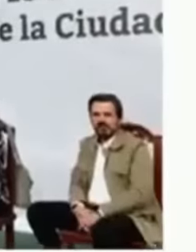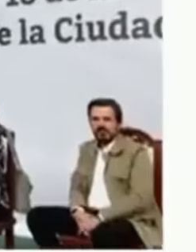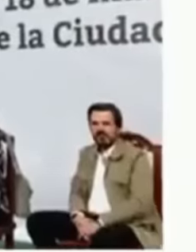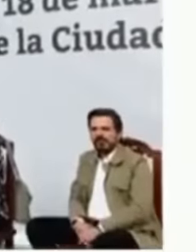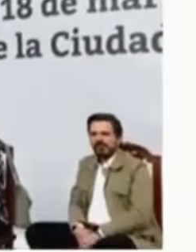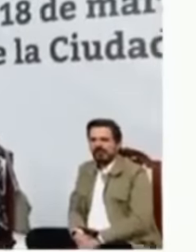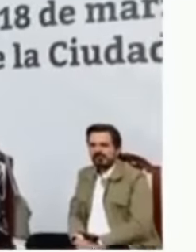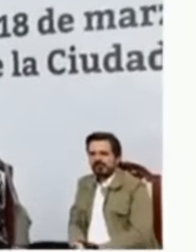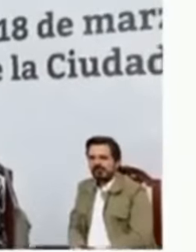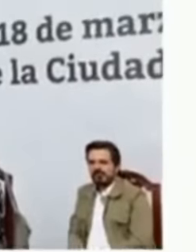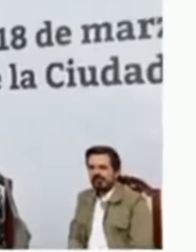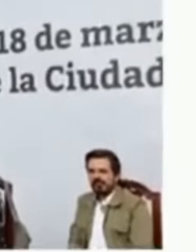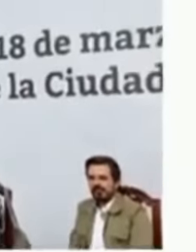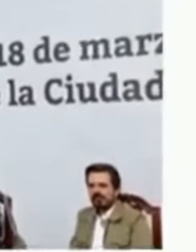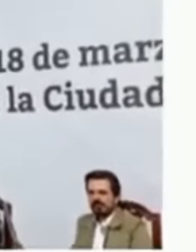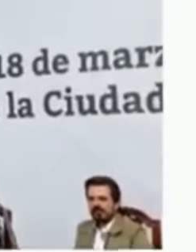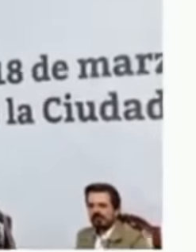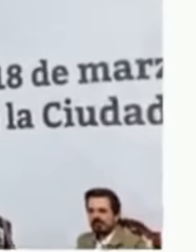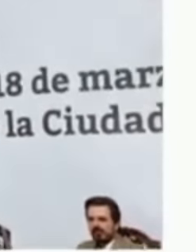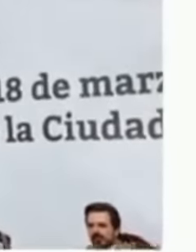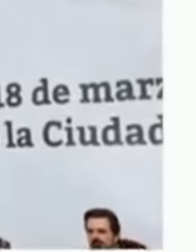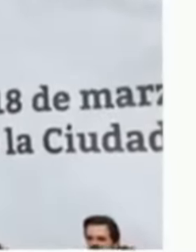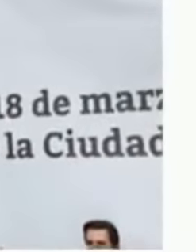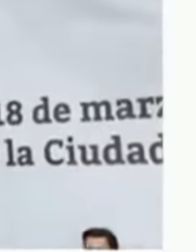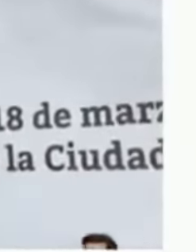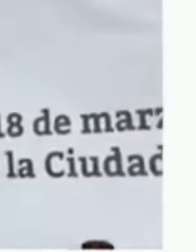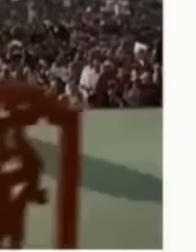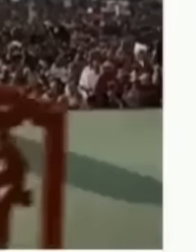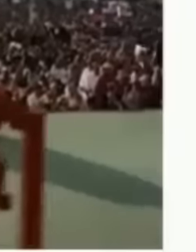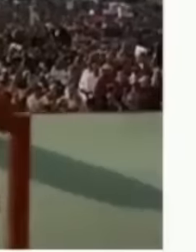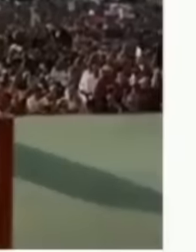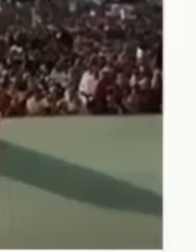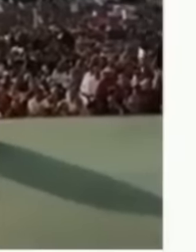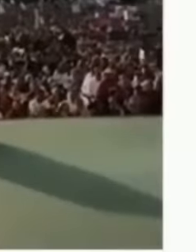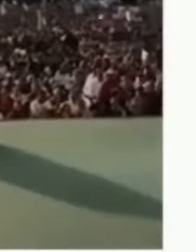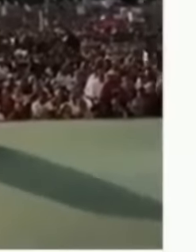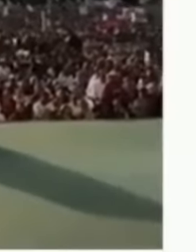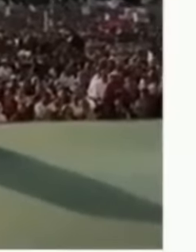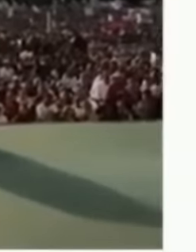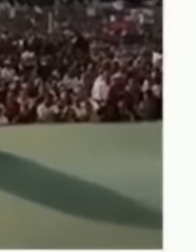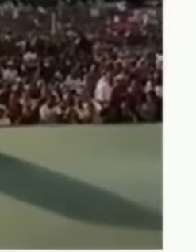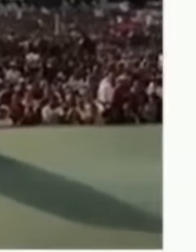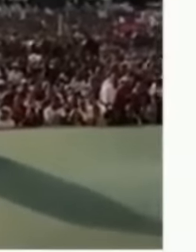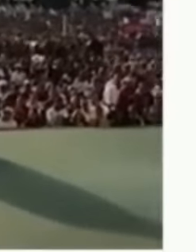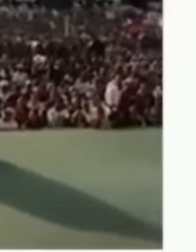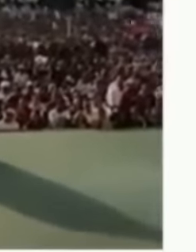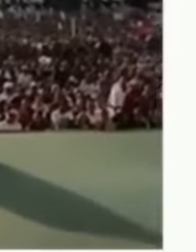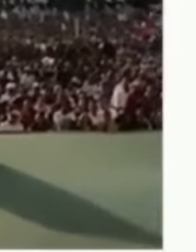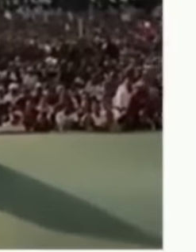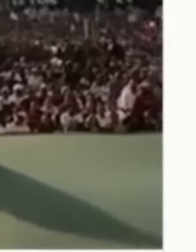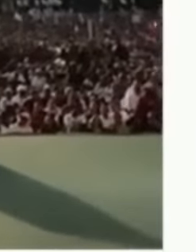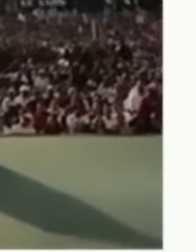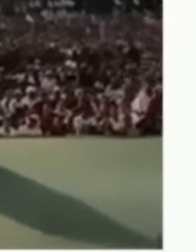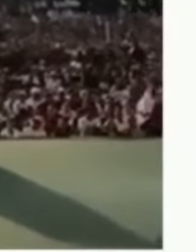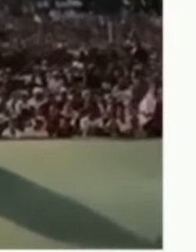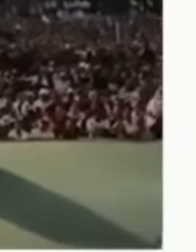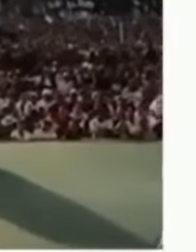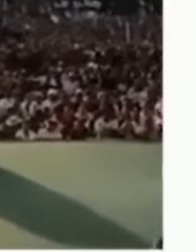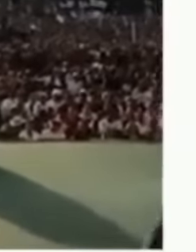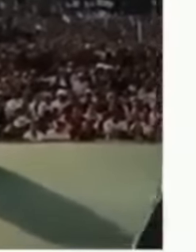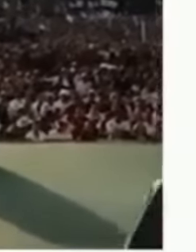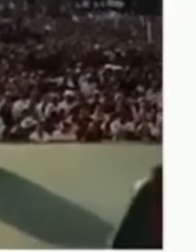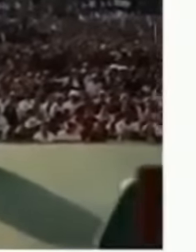de la expropiación petrolera y es un acto nacional. Me llena de orgullo